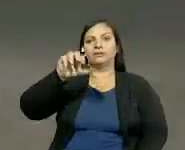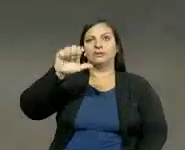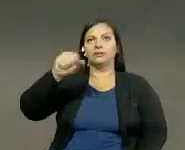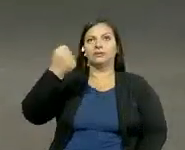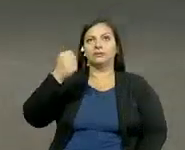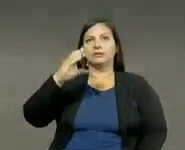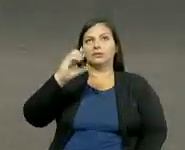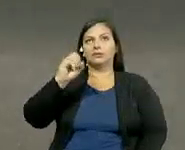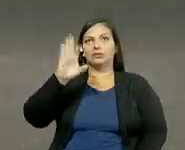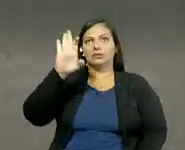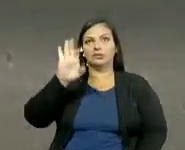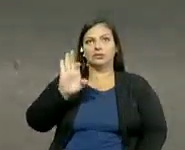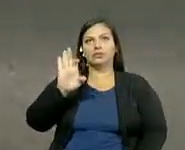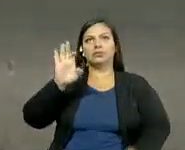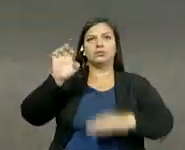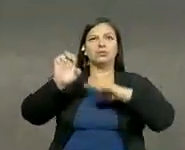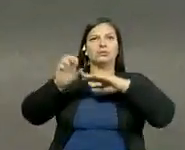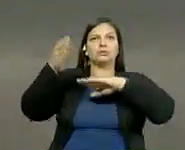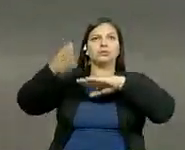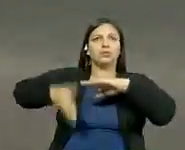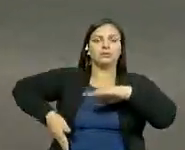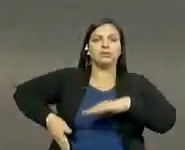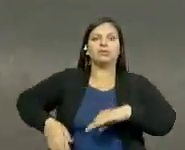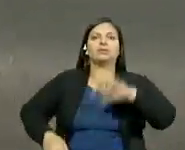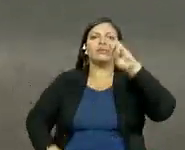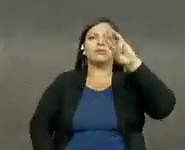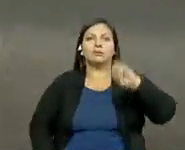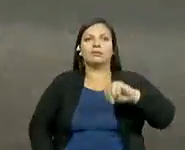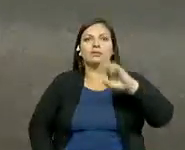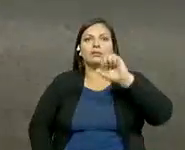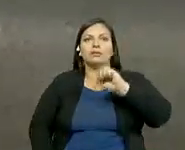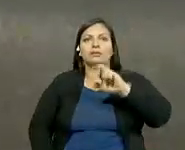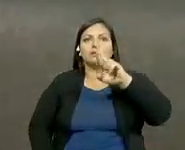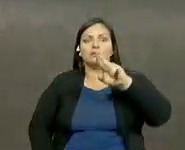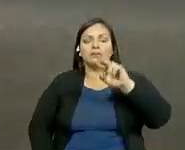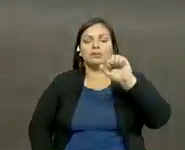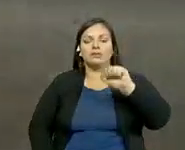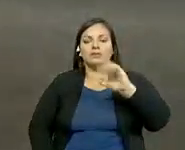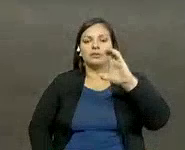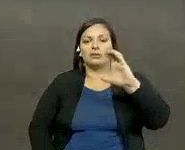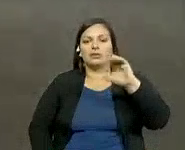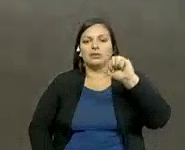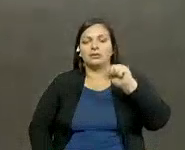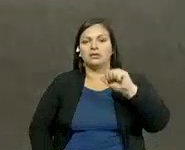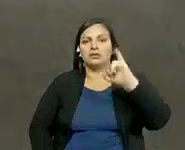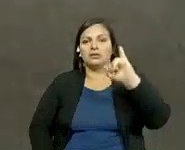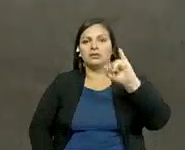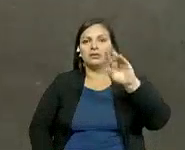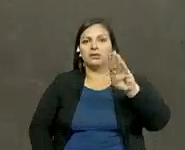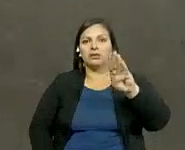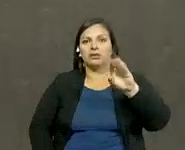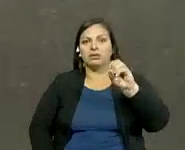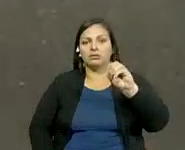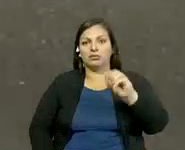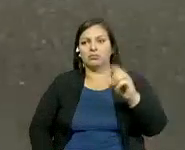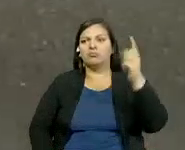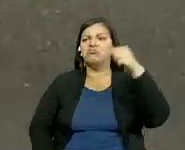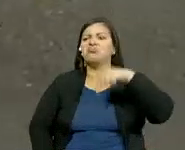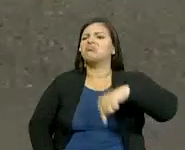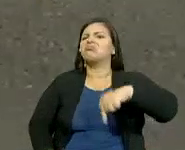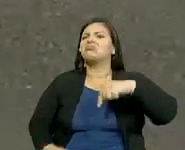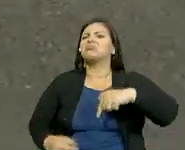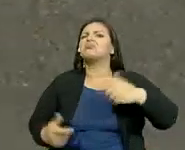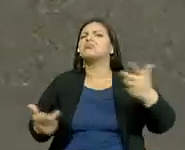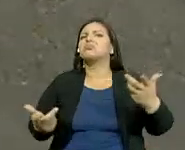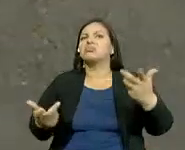José Mascote y Maracaibo. En este punto, la noticia en la comunidad ha transmitido lo que